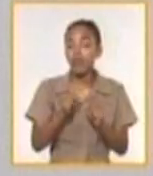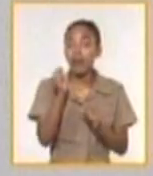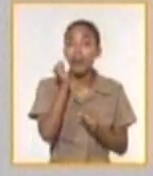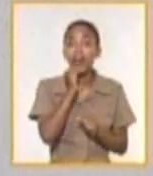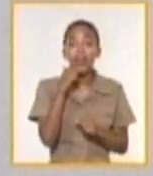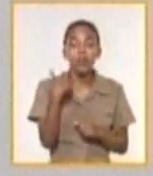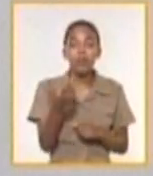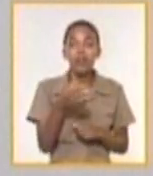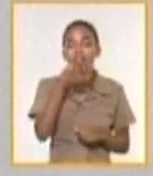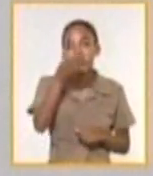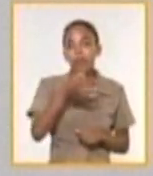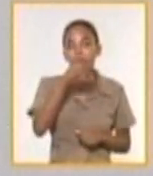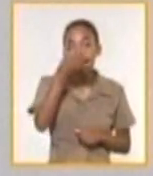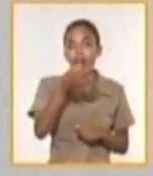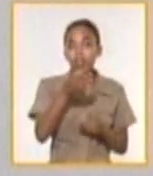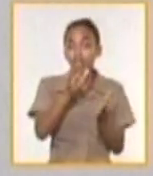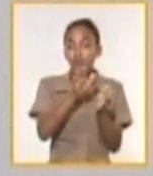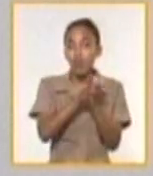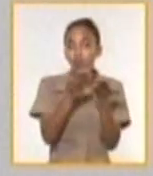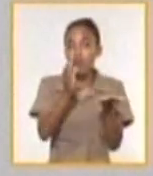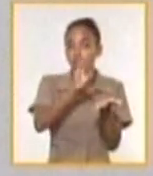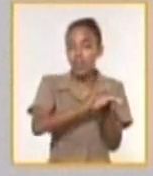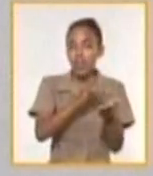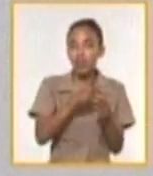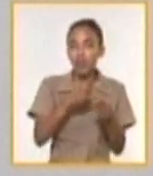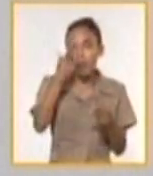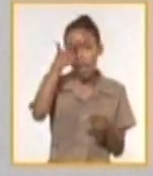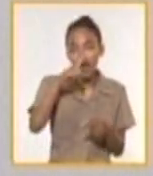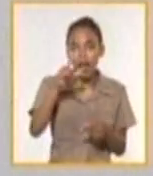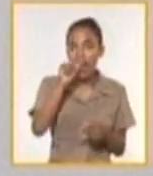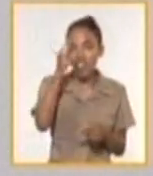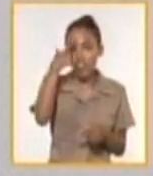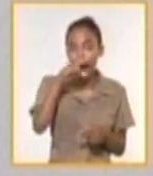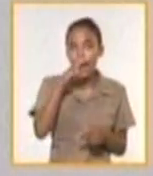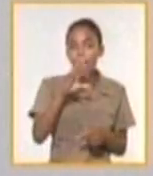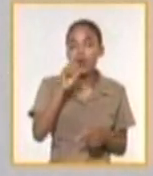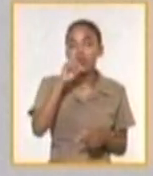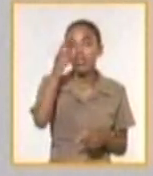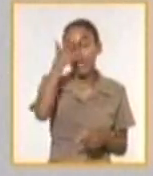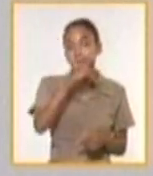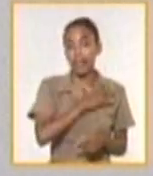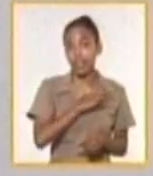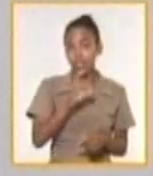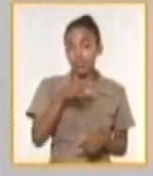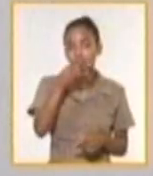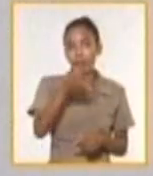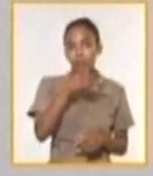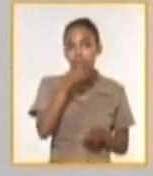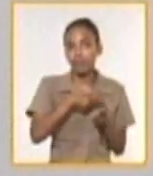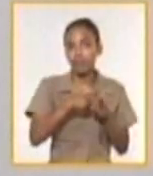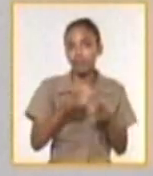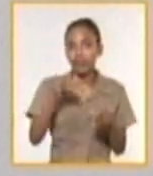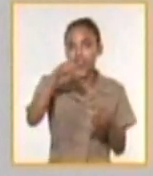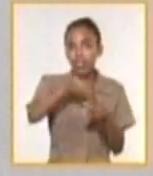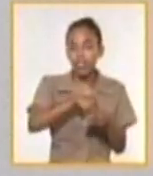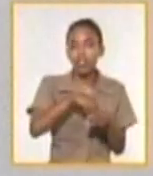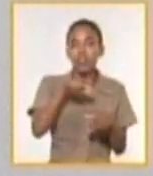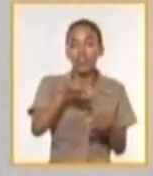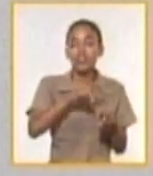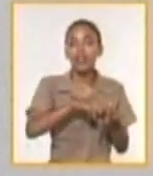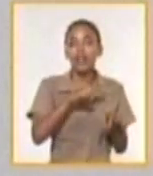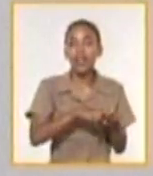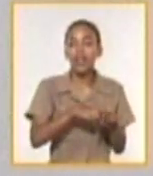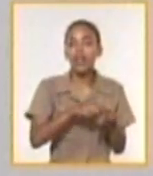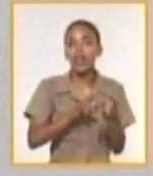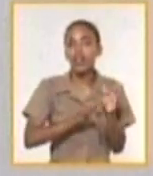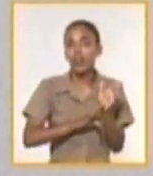debo recomendar, que es Aldabonazo, porque es un libro que narra precisamente esa historia interna de Hart, cómo evoluciona y